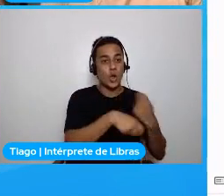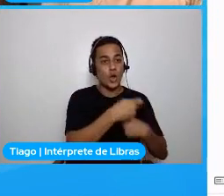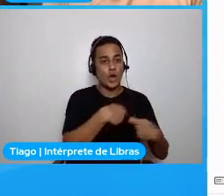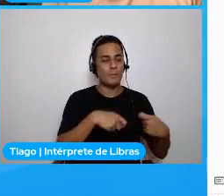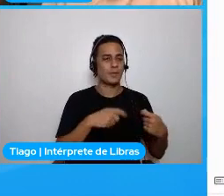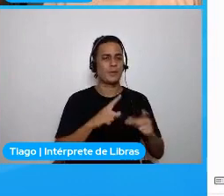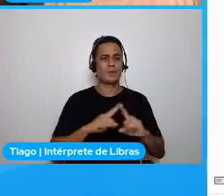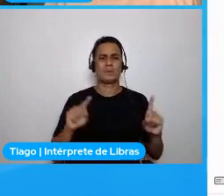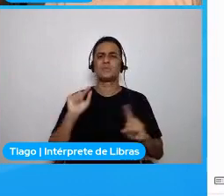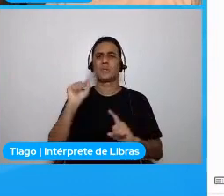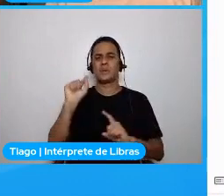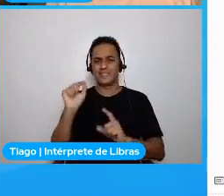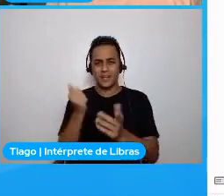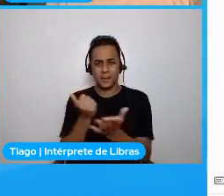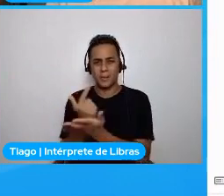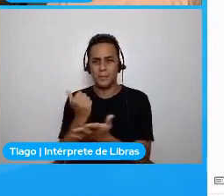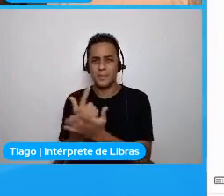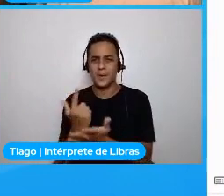que se compraron